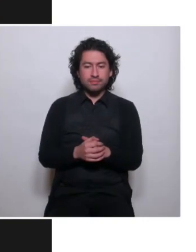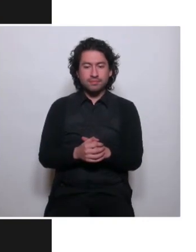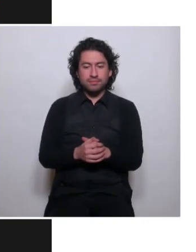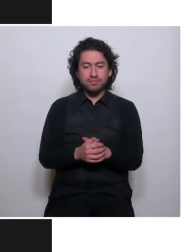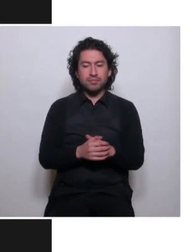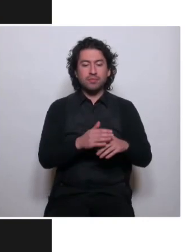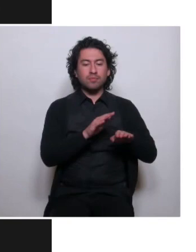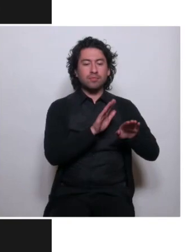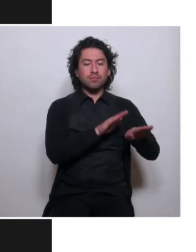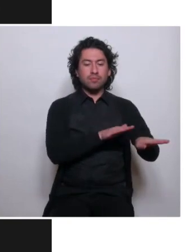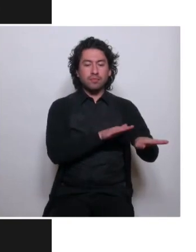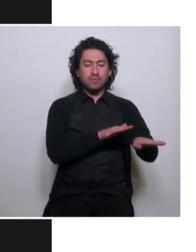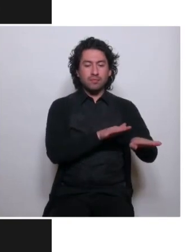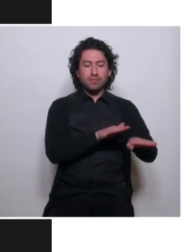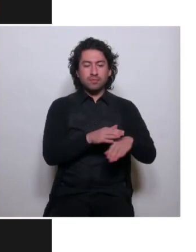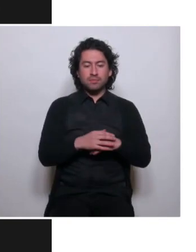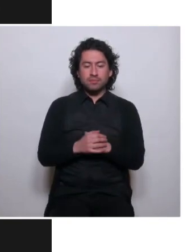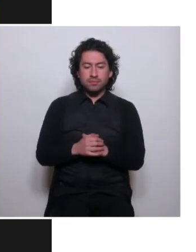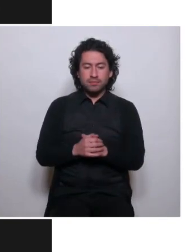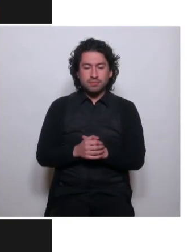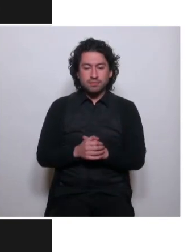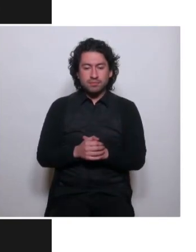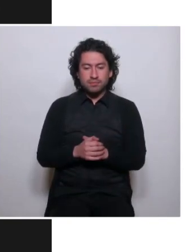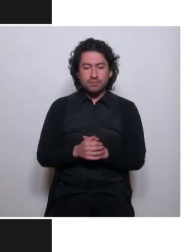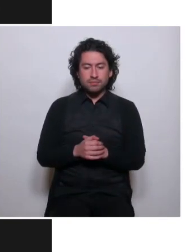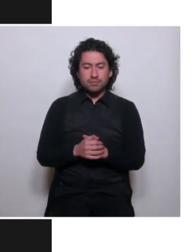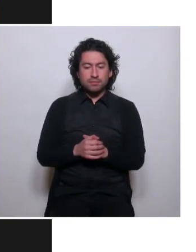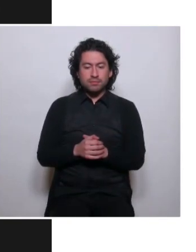A favor, señor secretario.